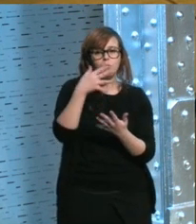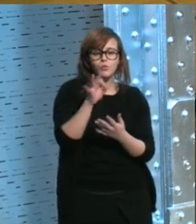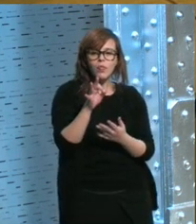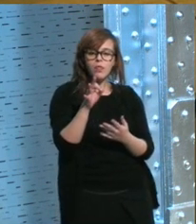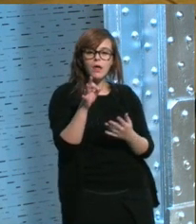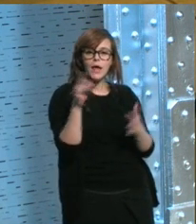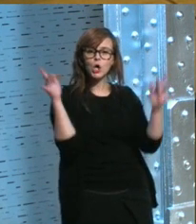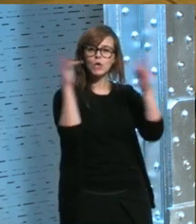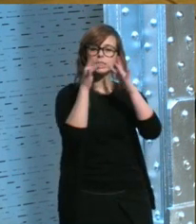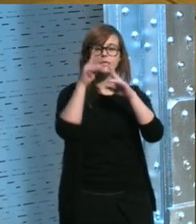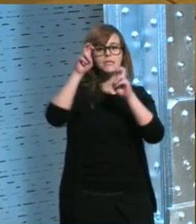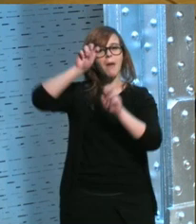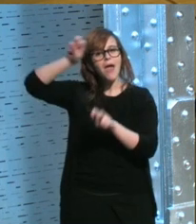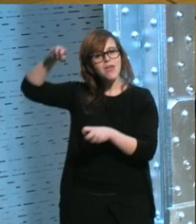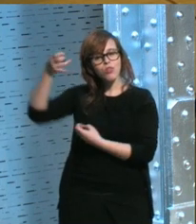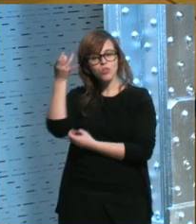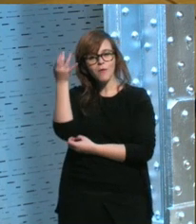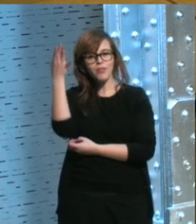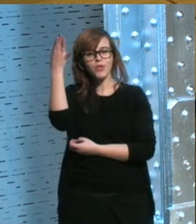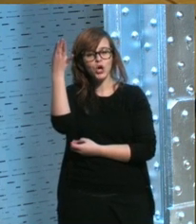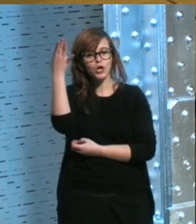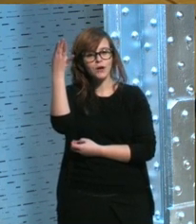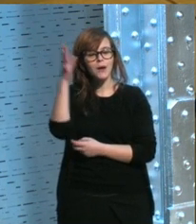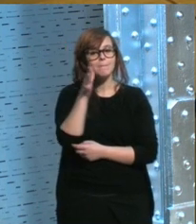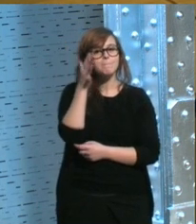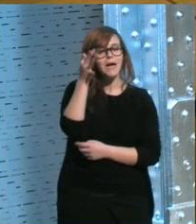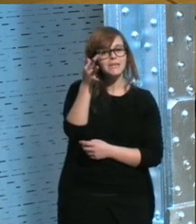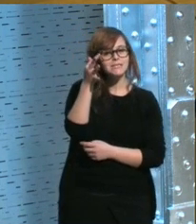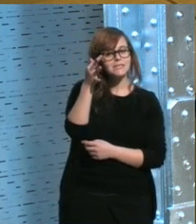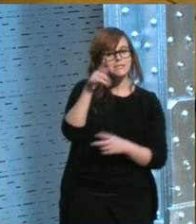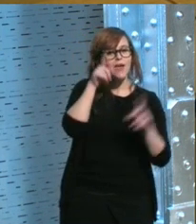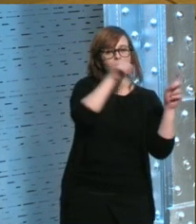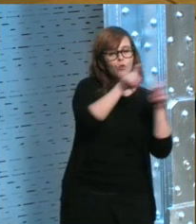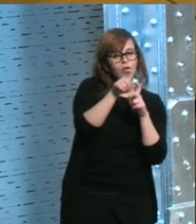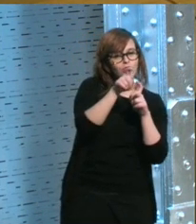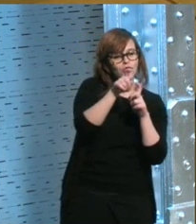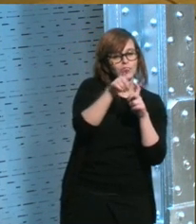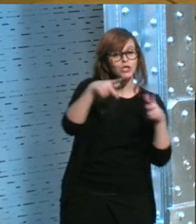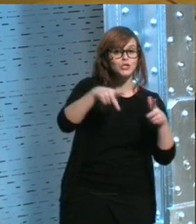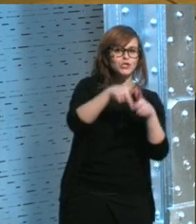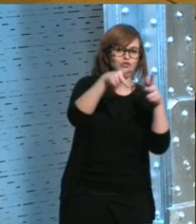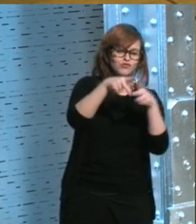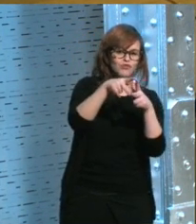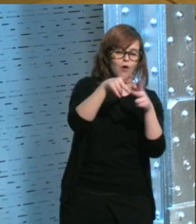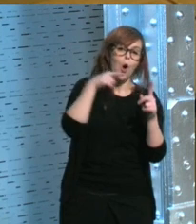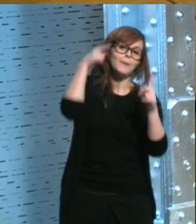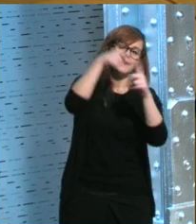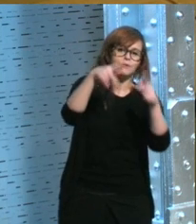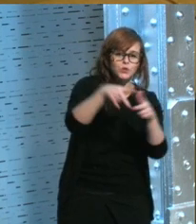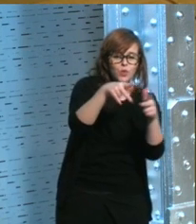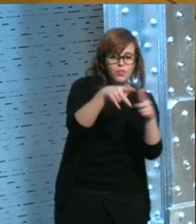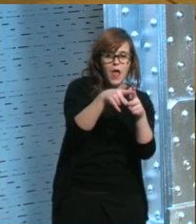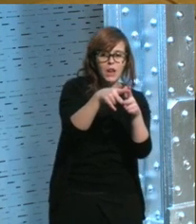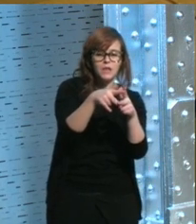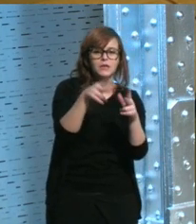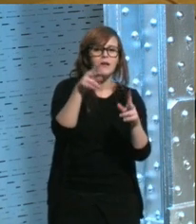innovation and education oriented for social workers, people that really want to work not for